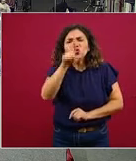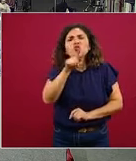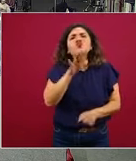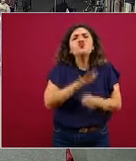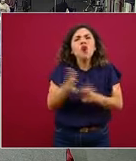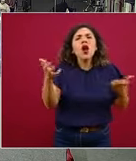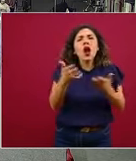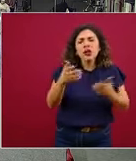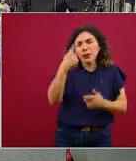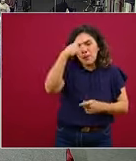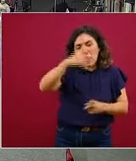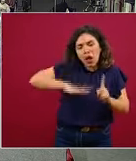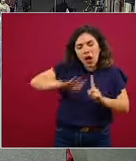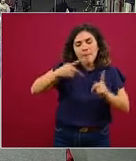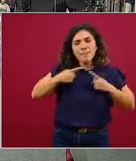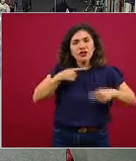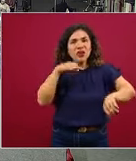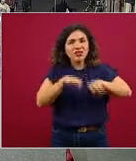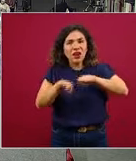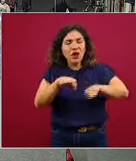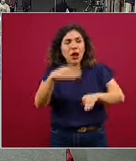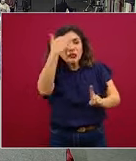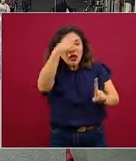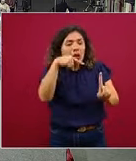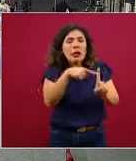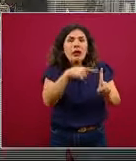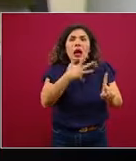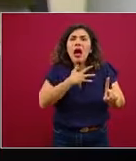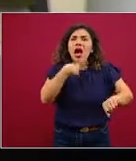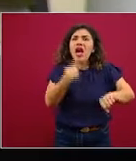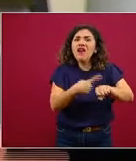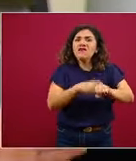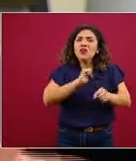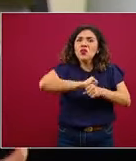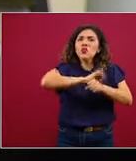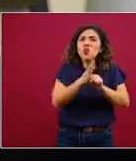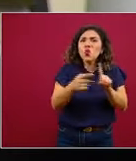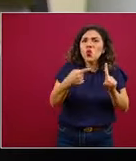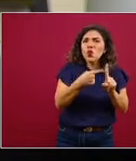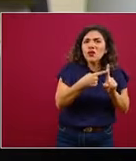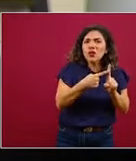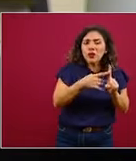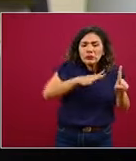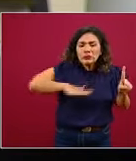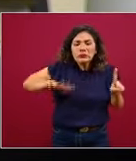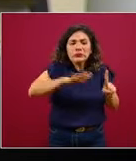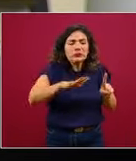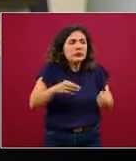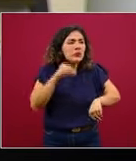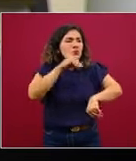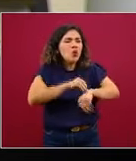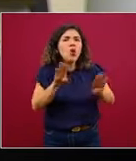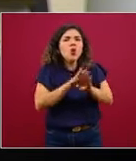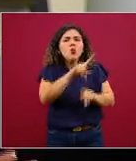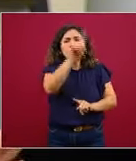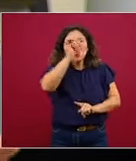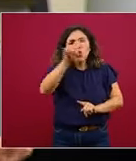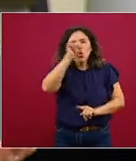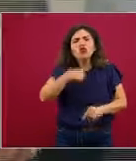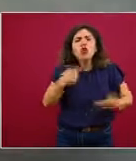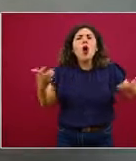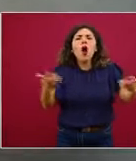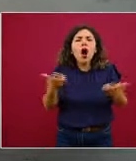daría a los trabajadores cuando se enteran que su compañero está contagiado de COVID-19 y cuáles son lo que tendríamos que hacer